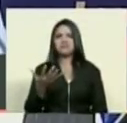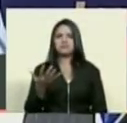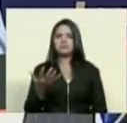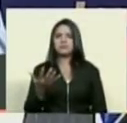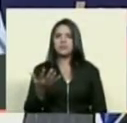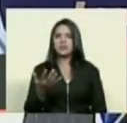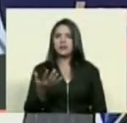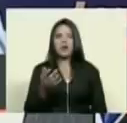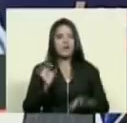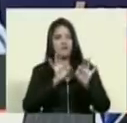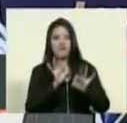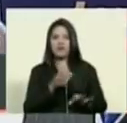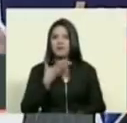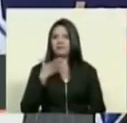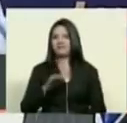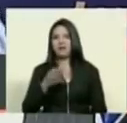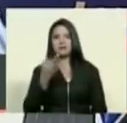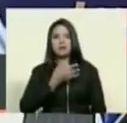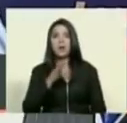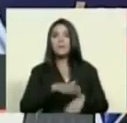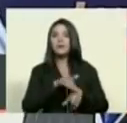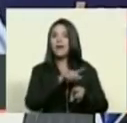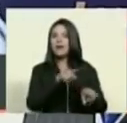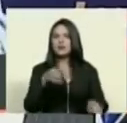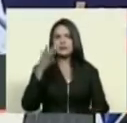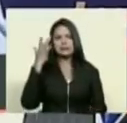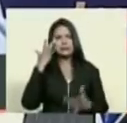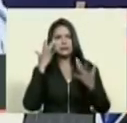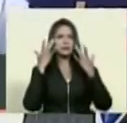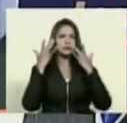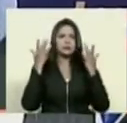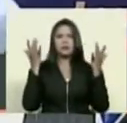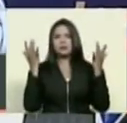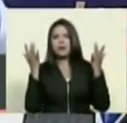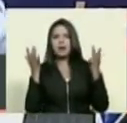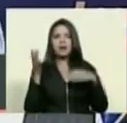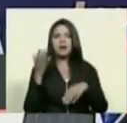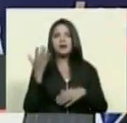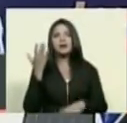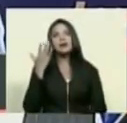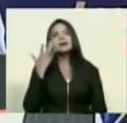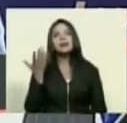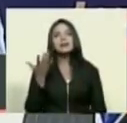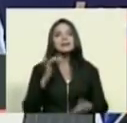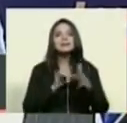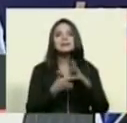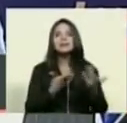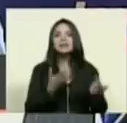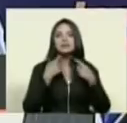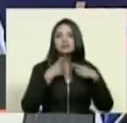con el tono despectivo que siempre usan, porque ellos saben muchísimo, saben tanto que saben a derrota.